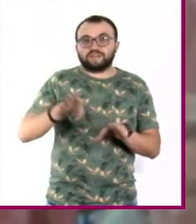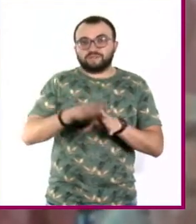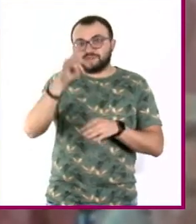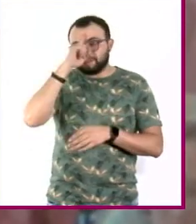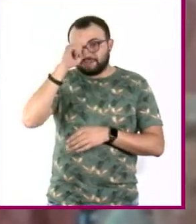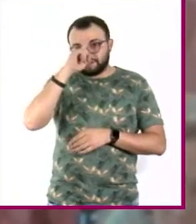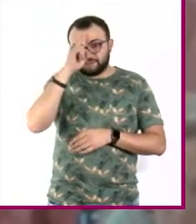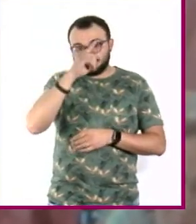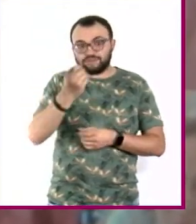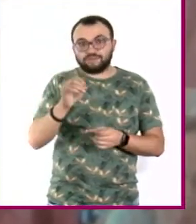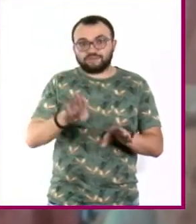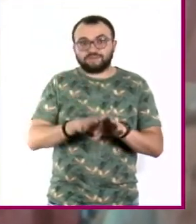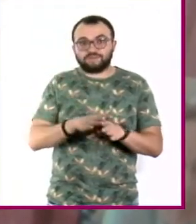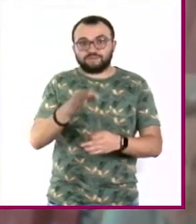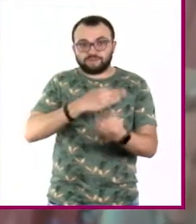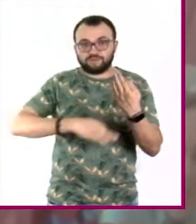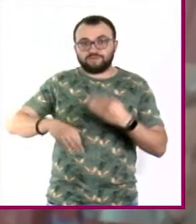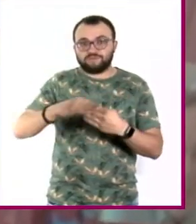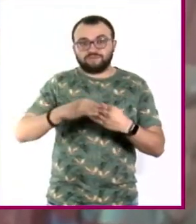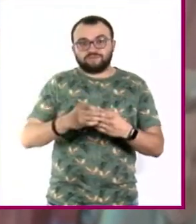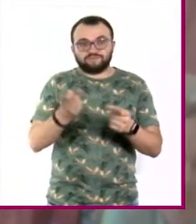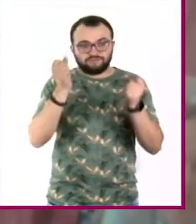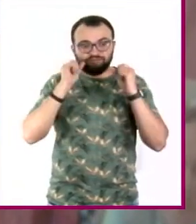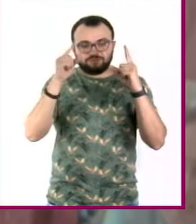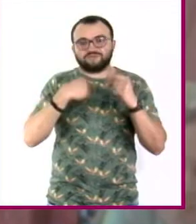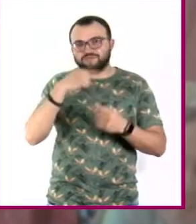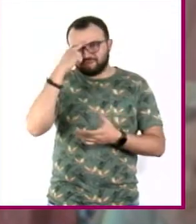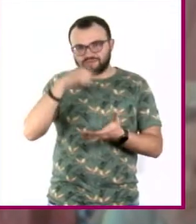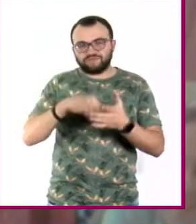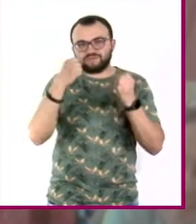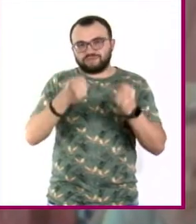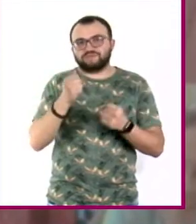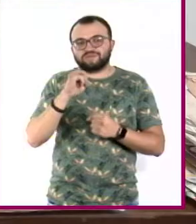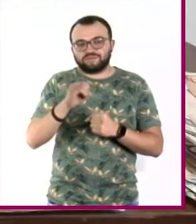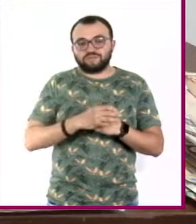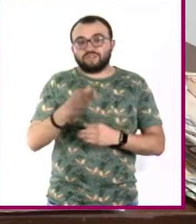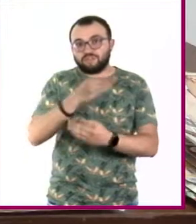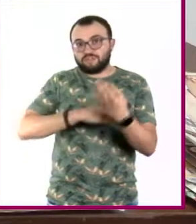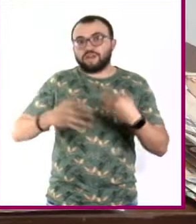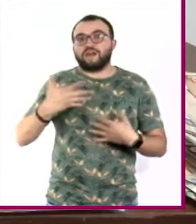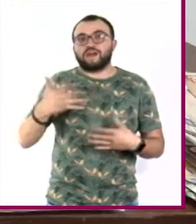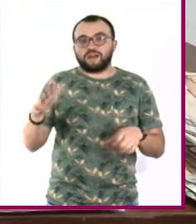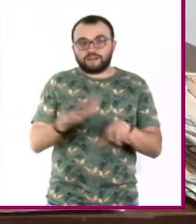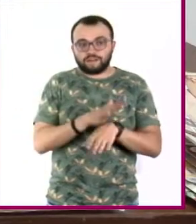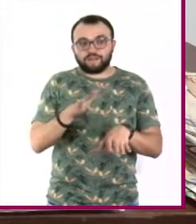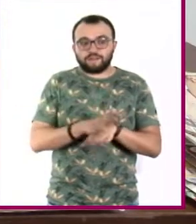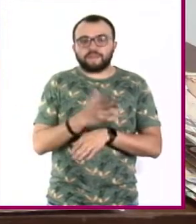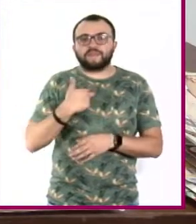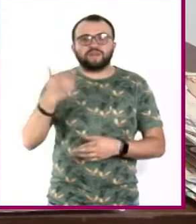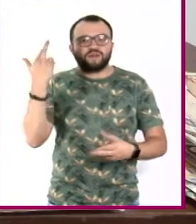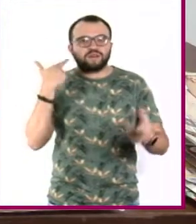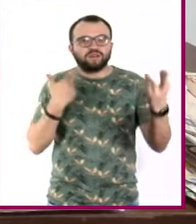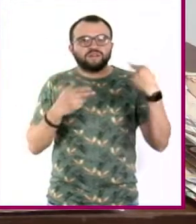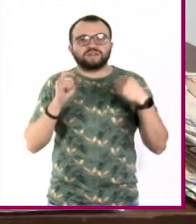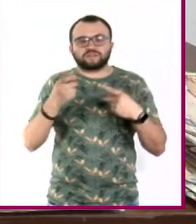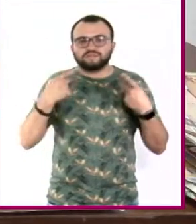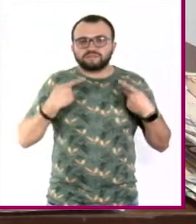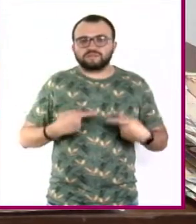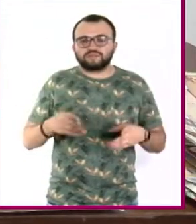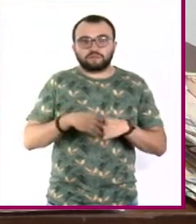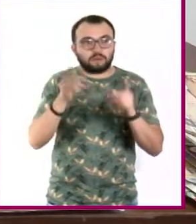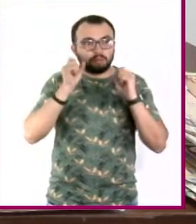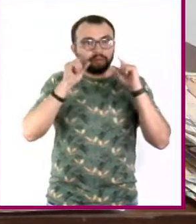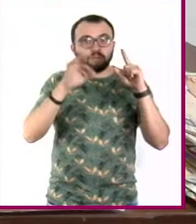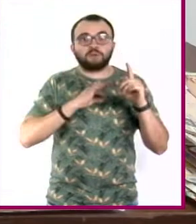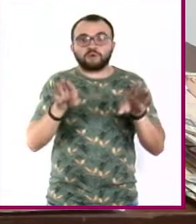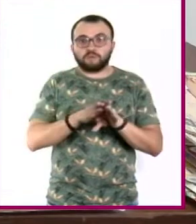que nos sorprenderemos todos. Estoy seguro de que sí. Todos hemos cambiado. He escuchado de chicos admirables que han logrado sacar